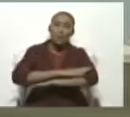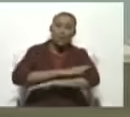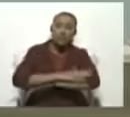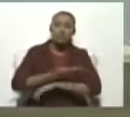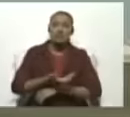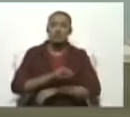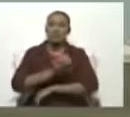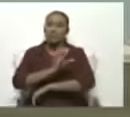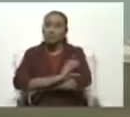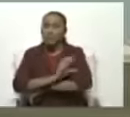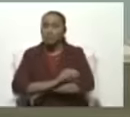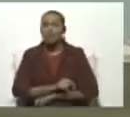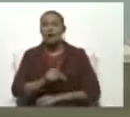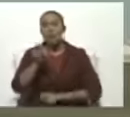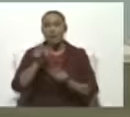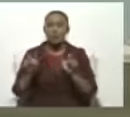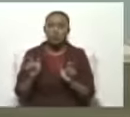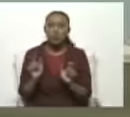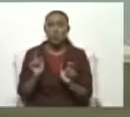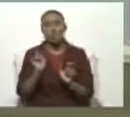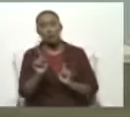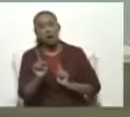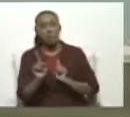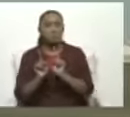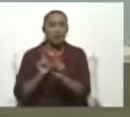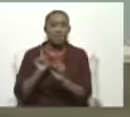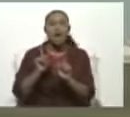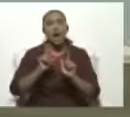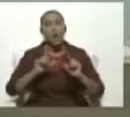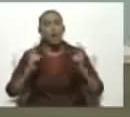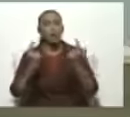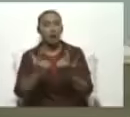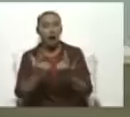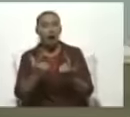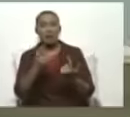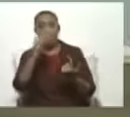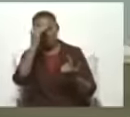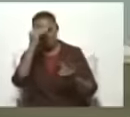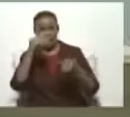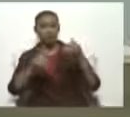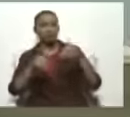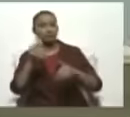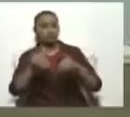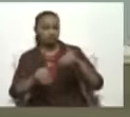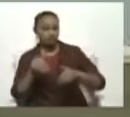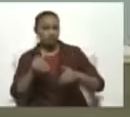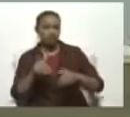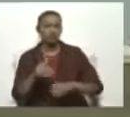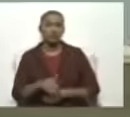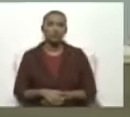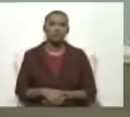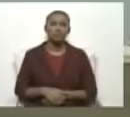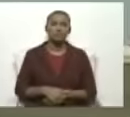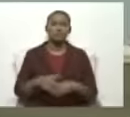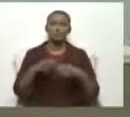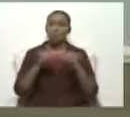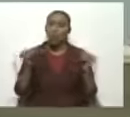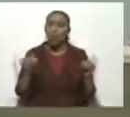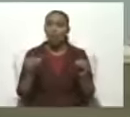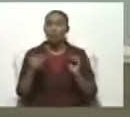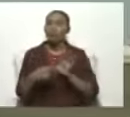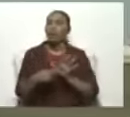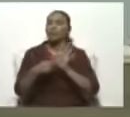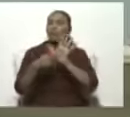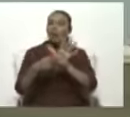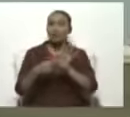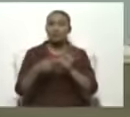pero además ver todo el funcionamiento del escrutinio, los procesos de transmisión, todo el proceso